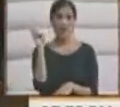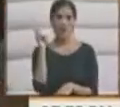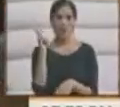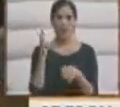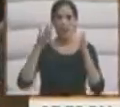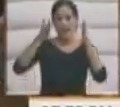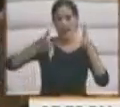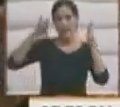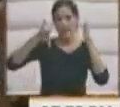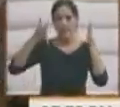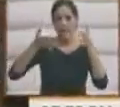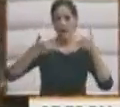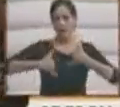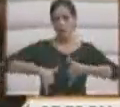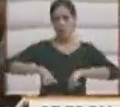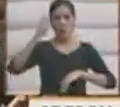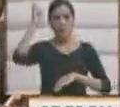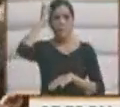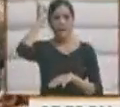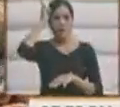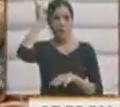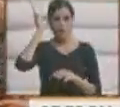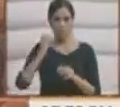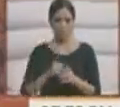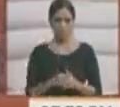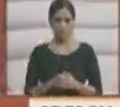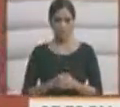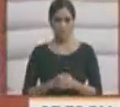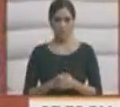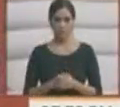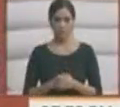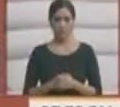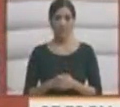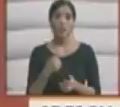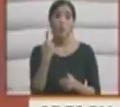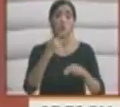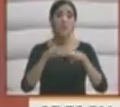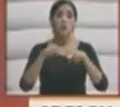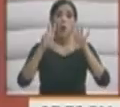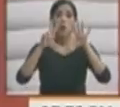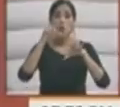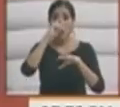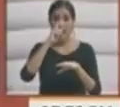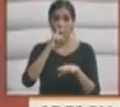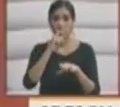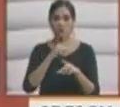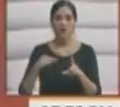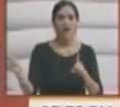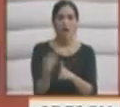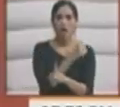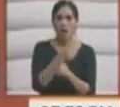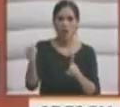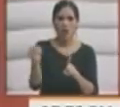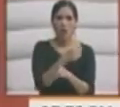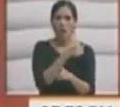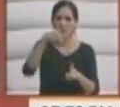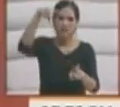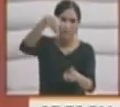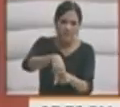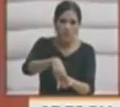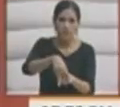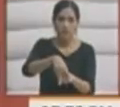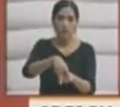clases a su hijo, a sus hijos peruanos. Un niño de 8 años fue maltratado, agredido, porque esa